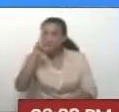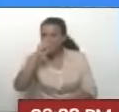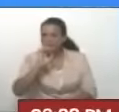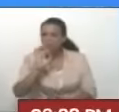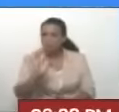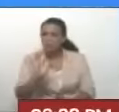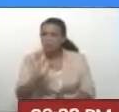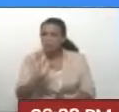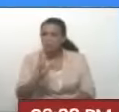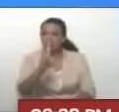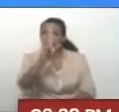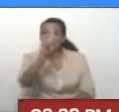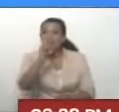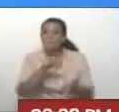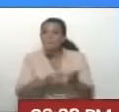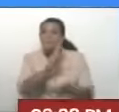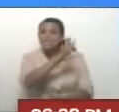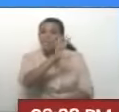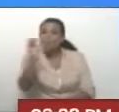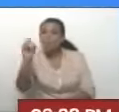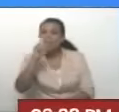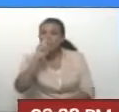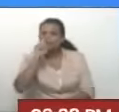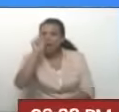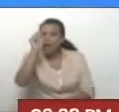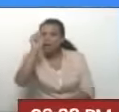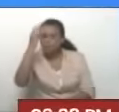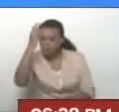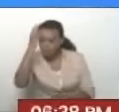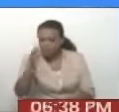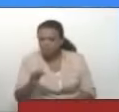2050. Vamos por ti 2050.